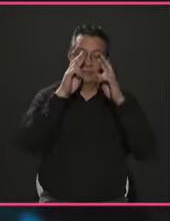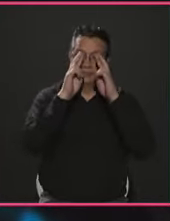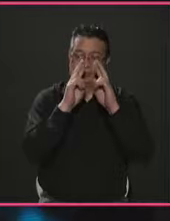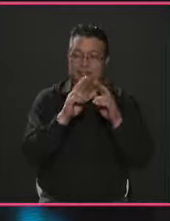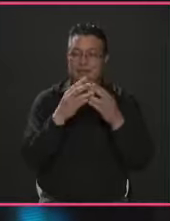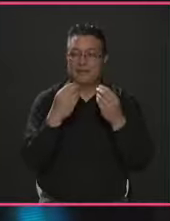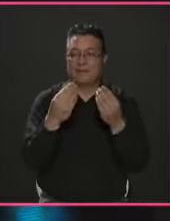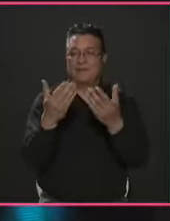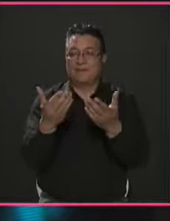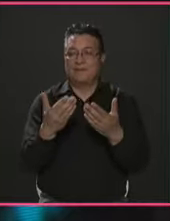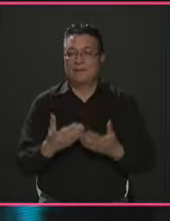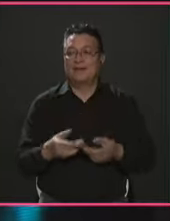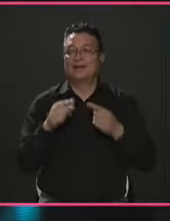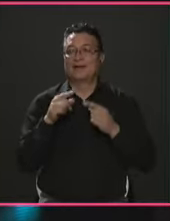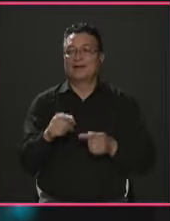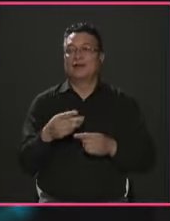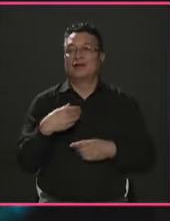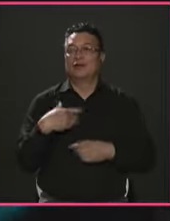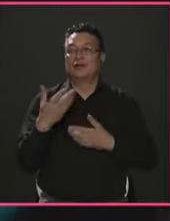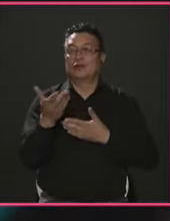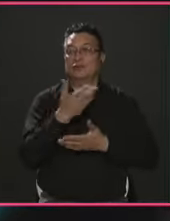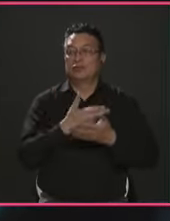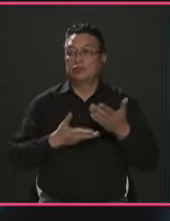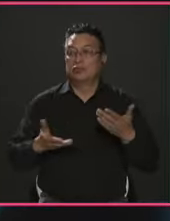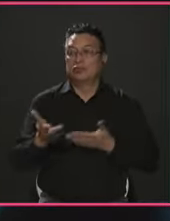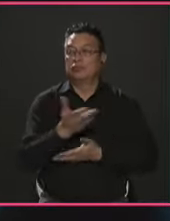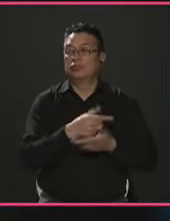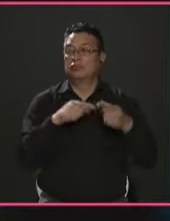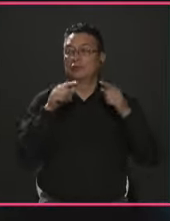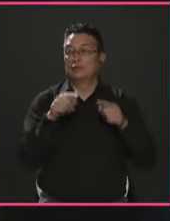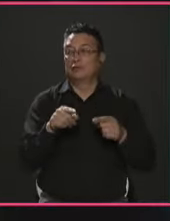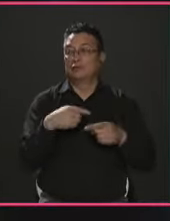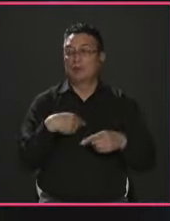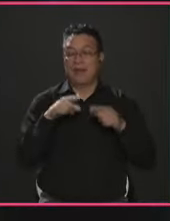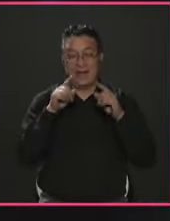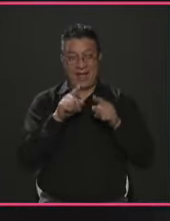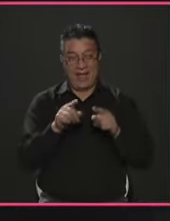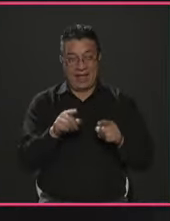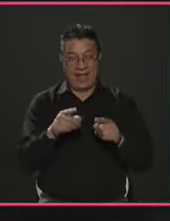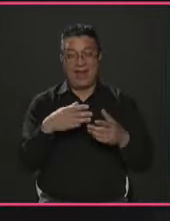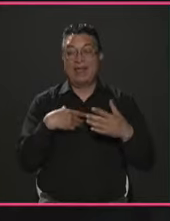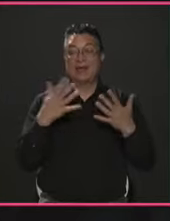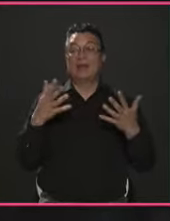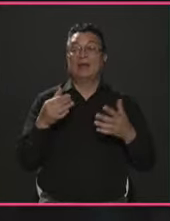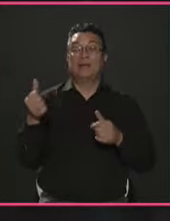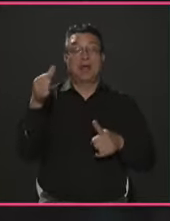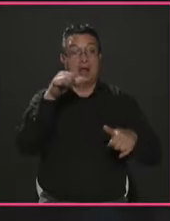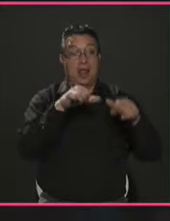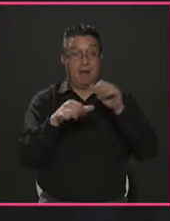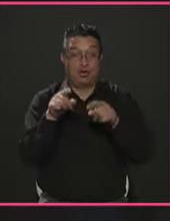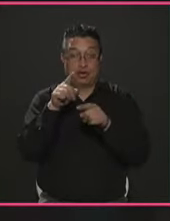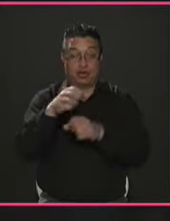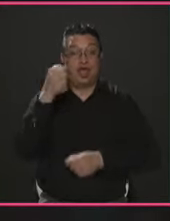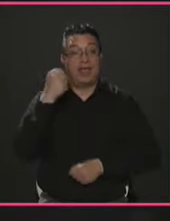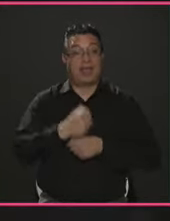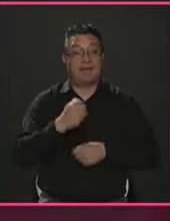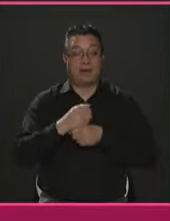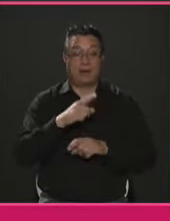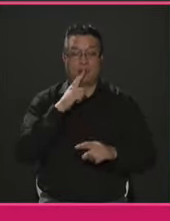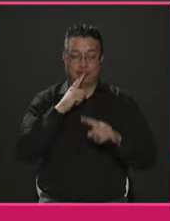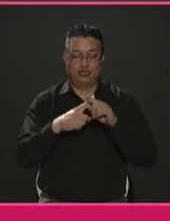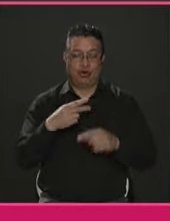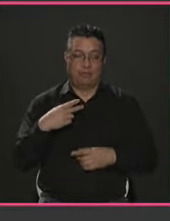a chand un aplauso muy grande para él y que además el laboratorio donde él trabaja tiene su